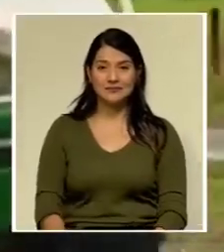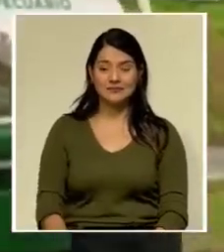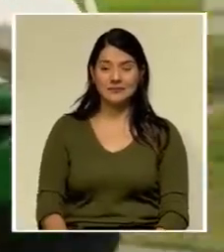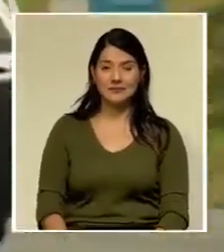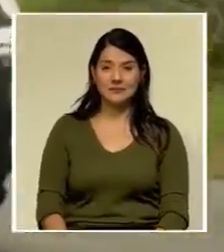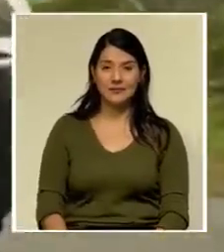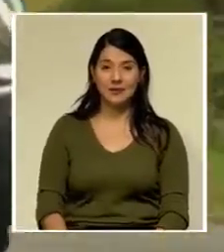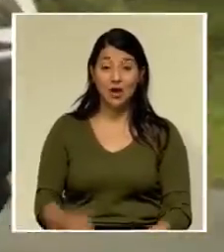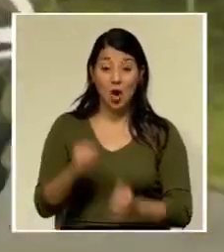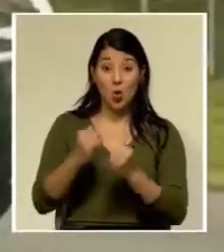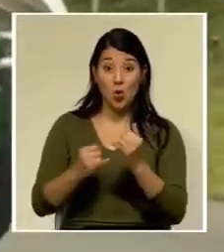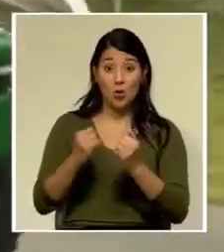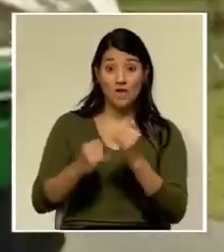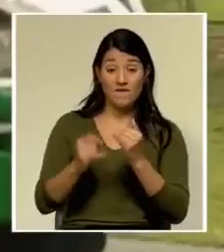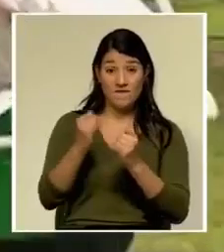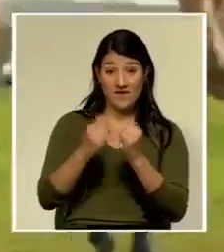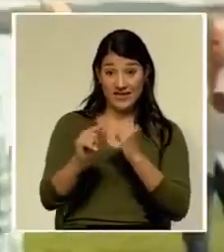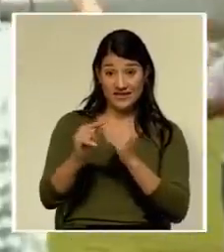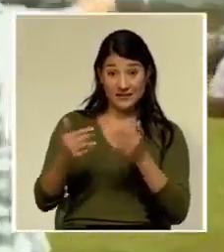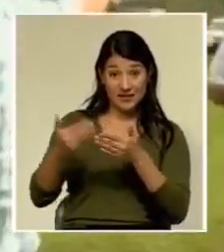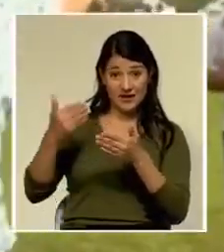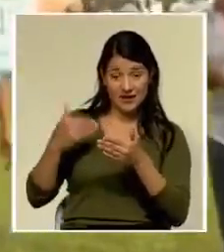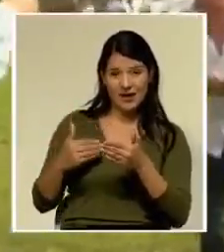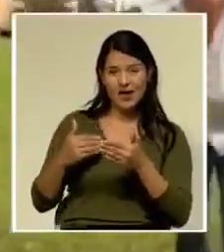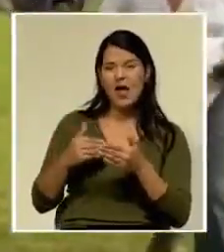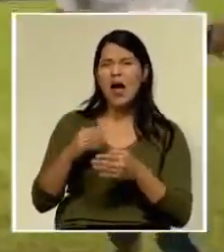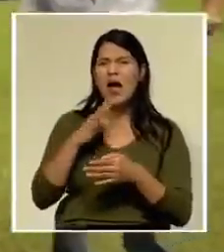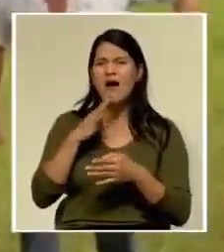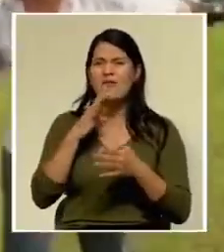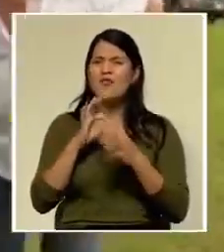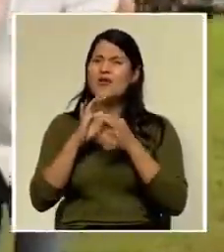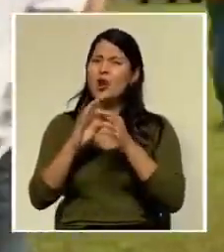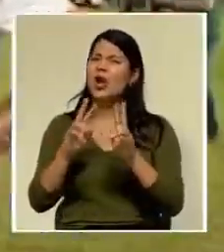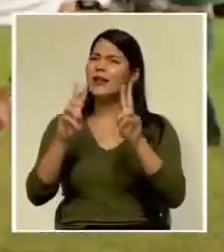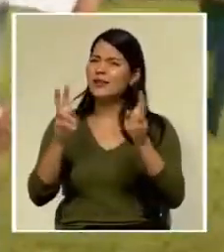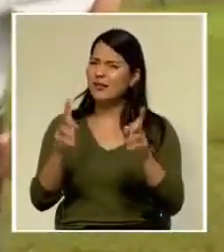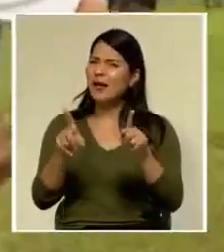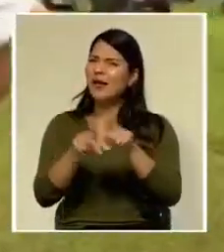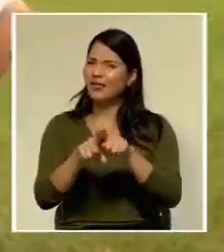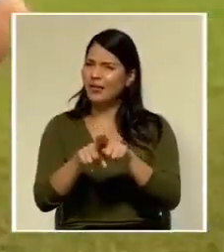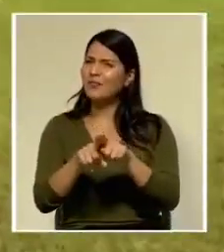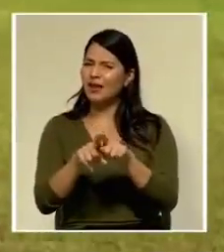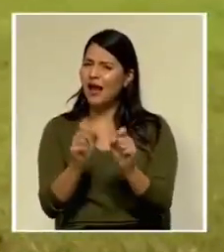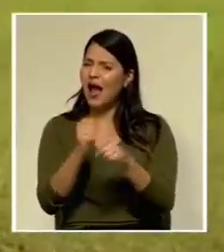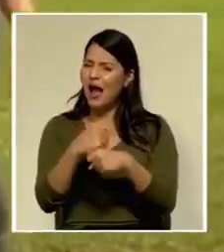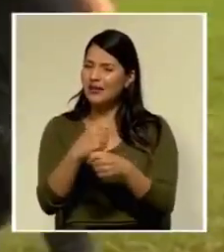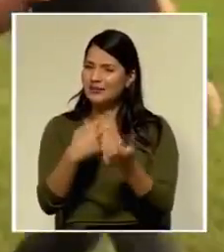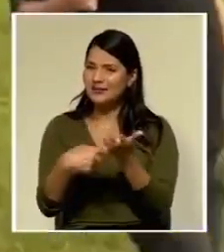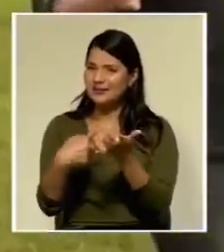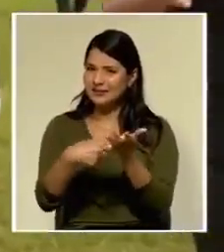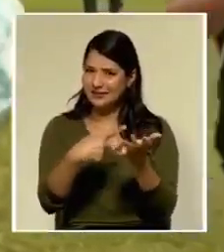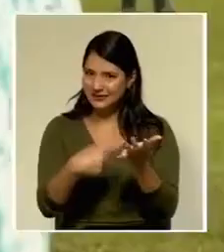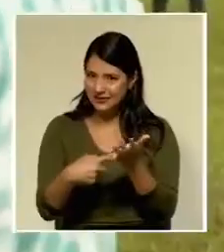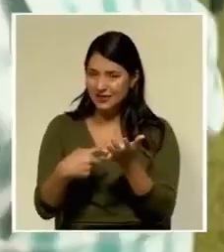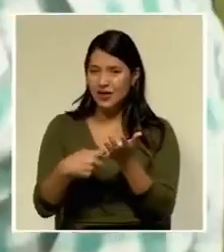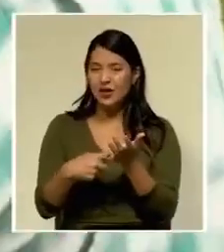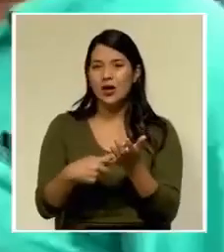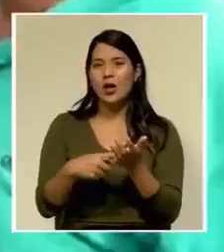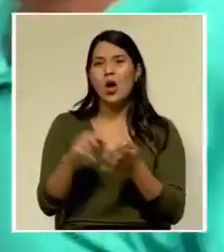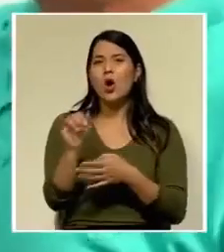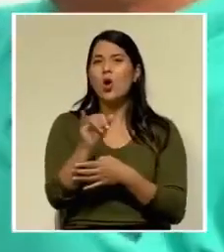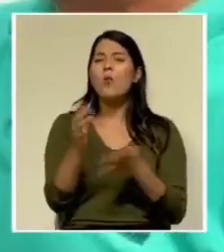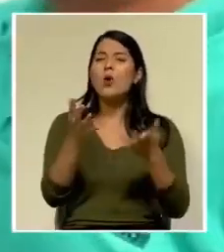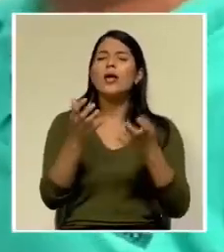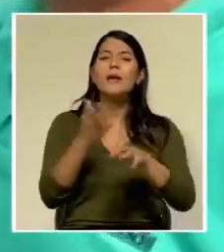En el último fin de semana circularon palabras suyas sobre temas que también causan discusión, como su afán por fortalecer el